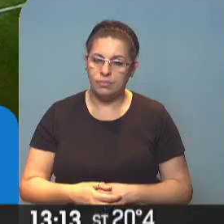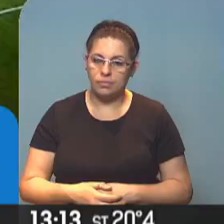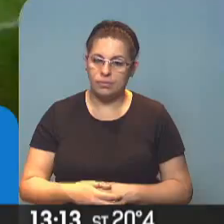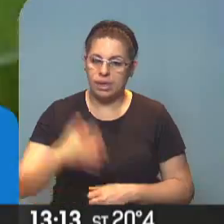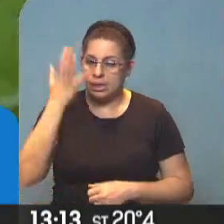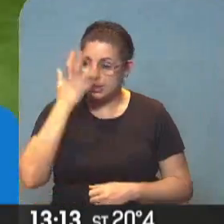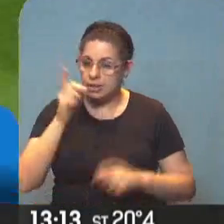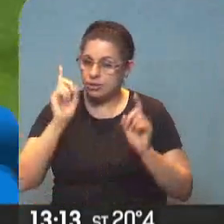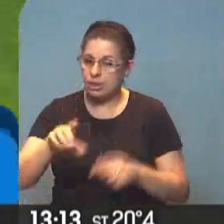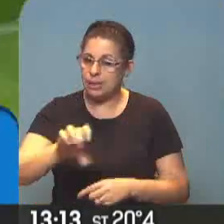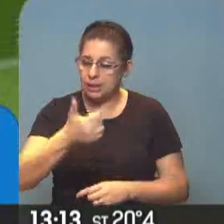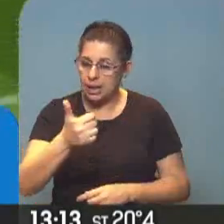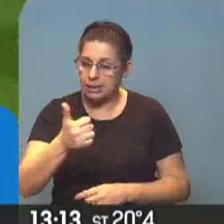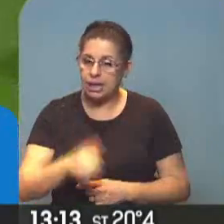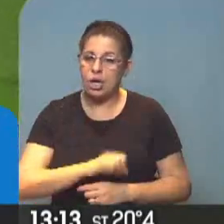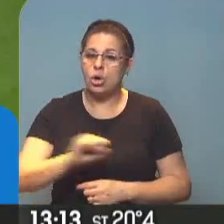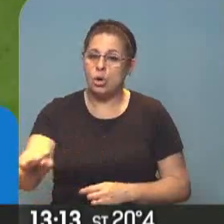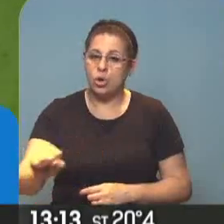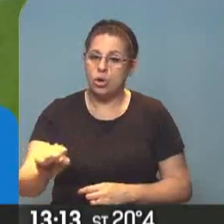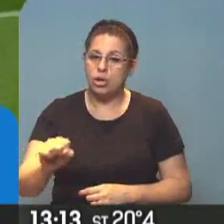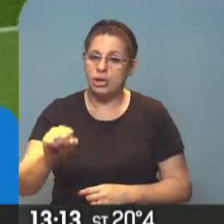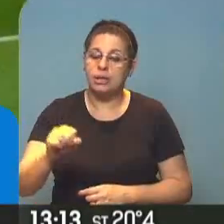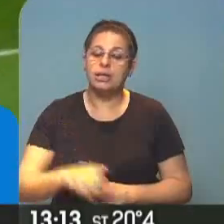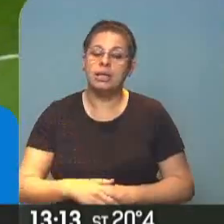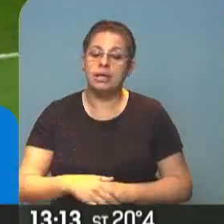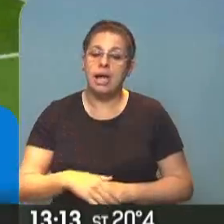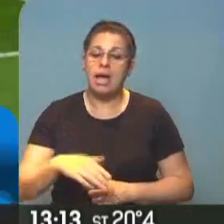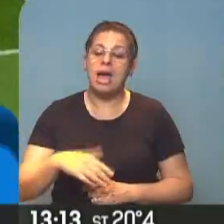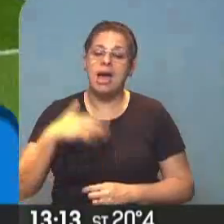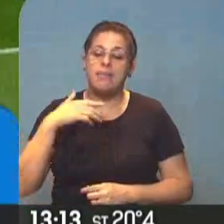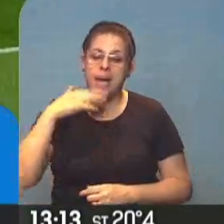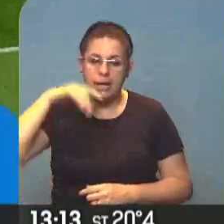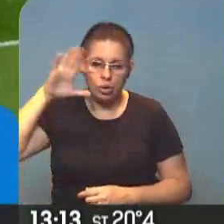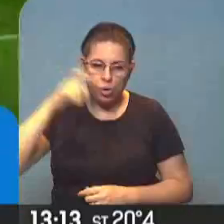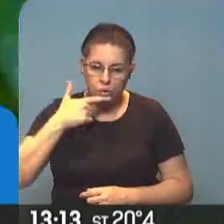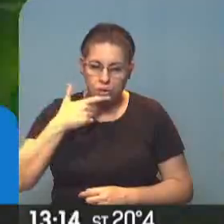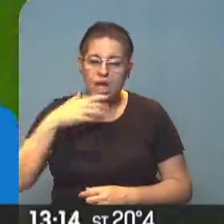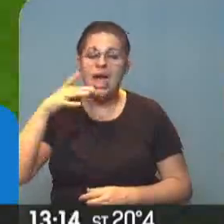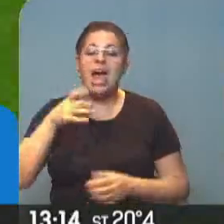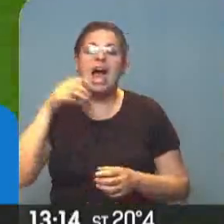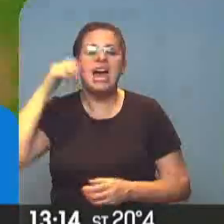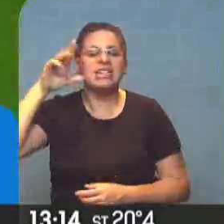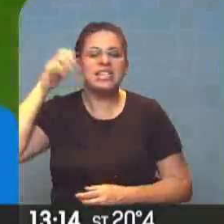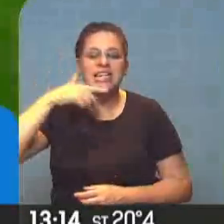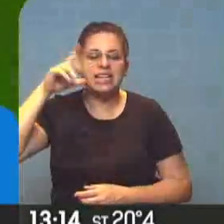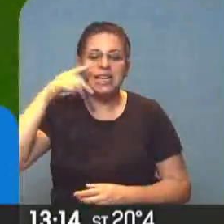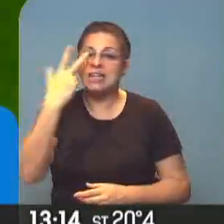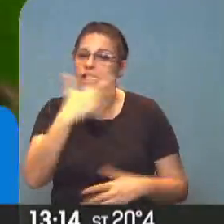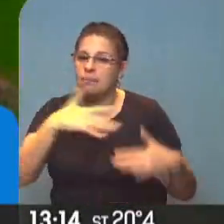San Lorenzo también ganó con el gol solitario de Marco Senesi a Arsenal, que perdió los 3 encuentros que jugó.